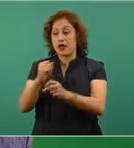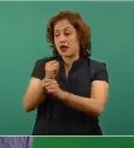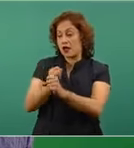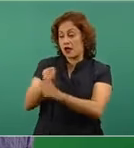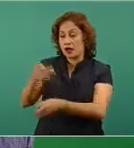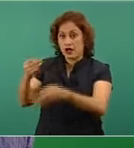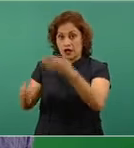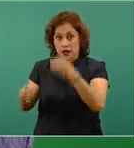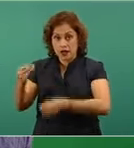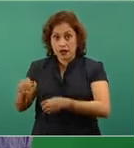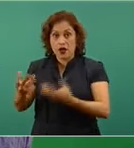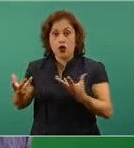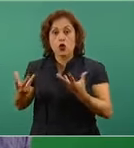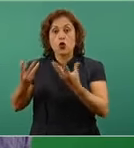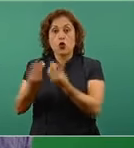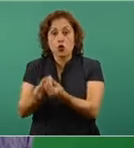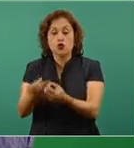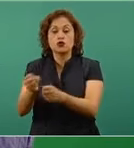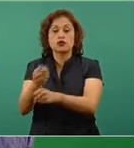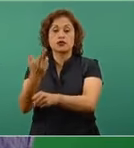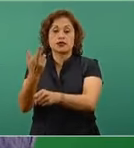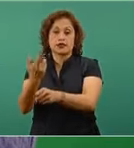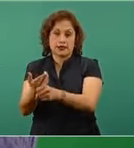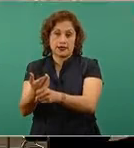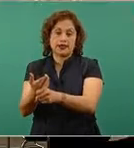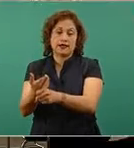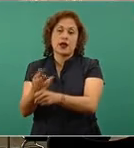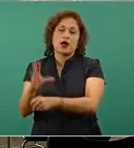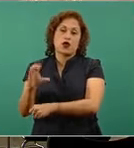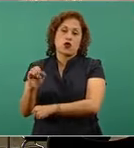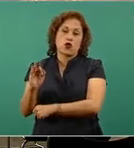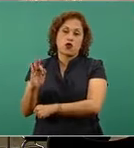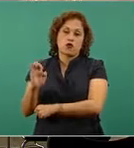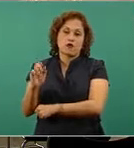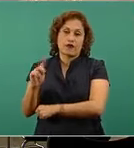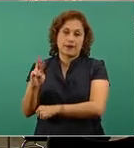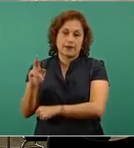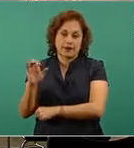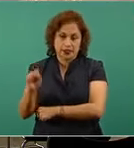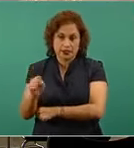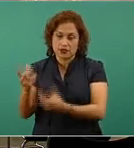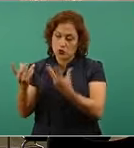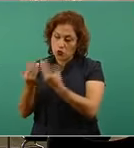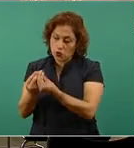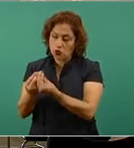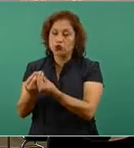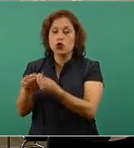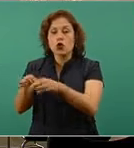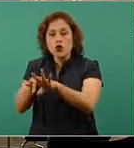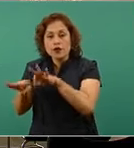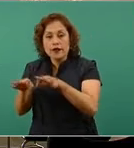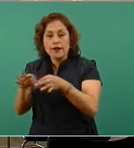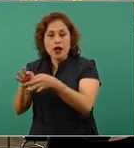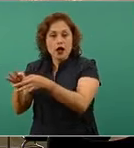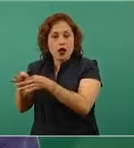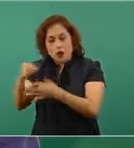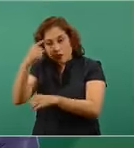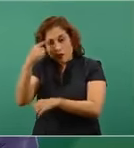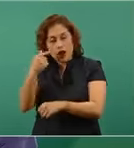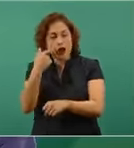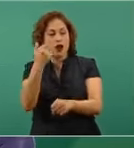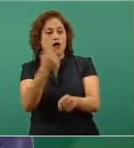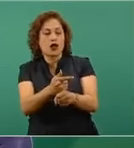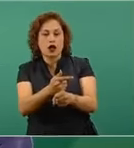con el sector salud, específicamente COFEPRIS, están operando para identificar estos intentos de fraude, intentos de